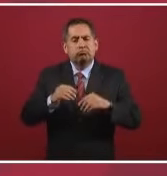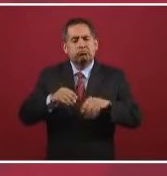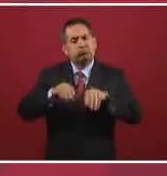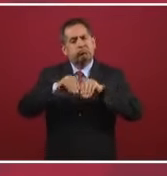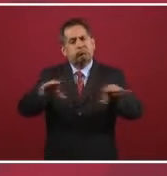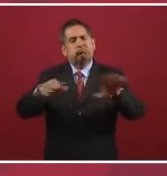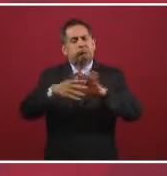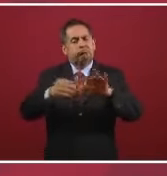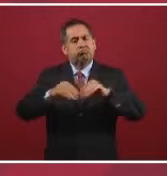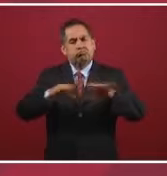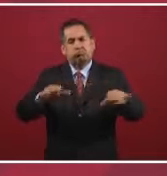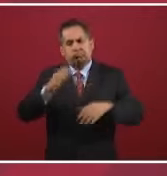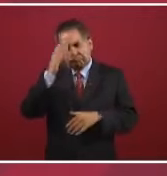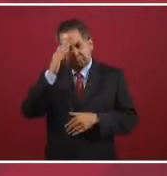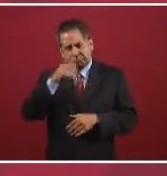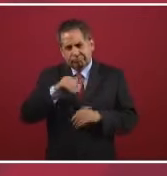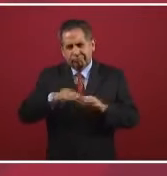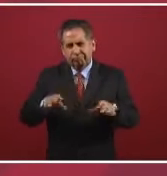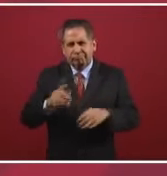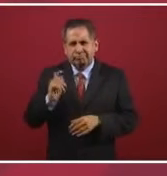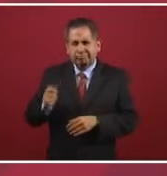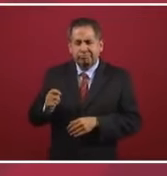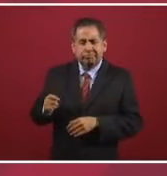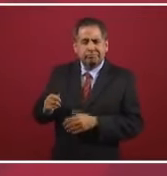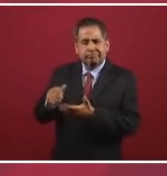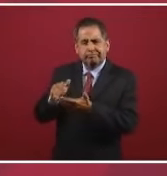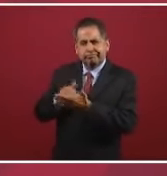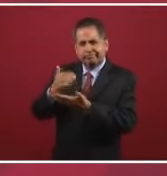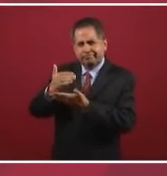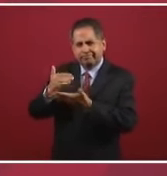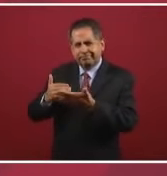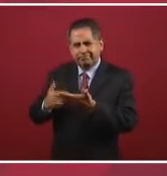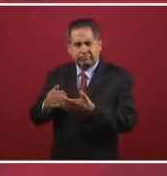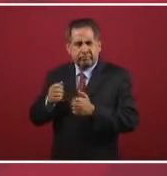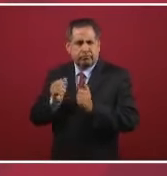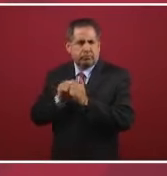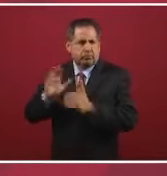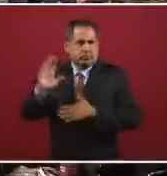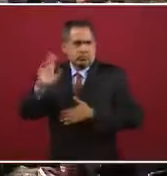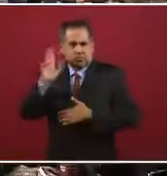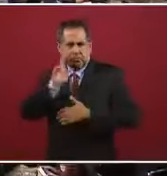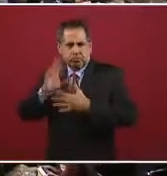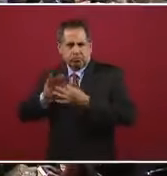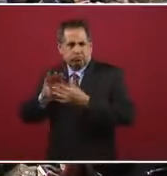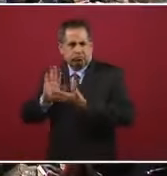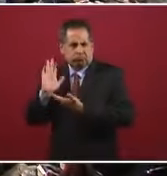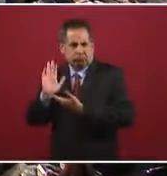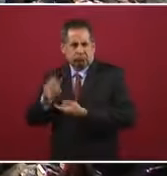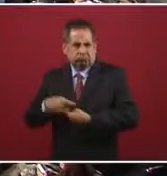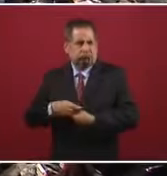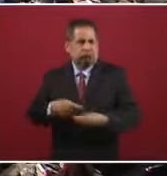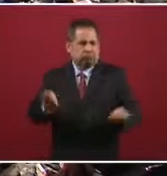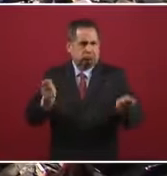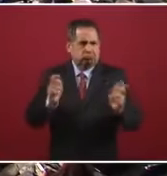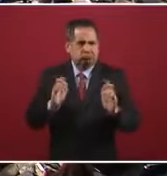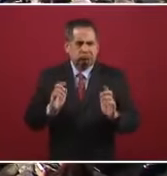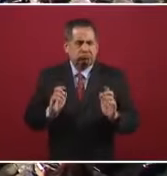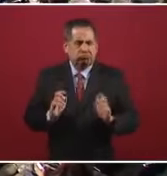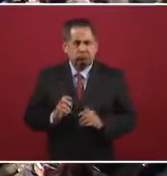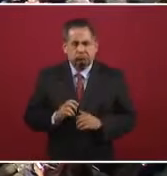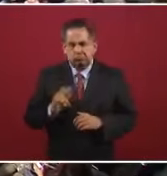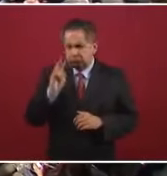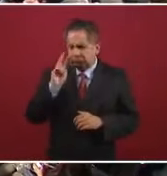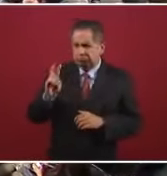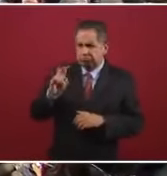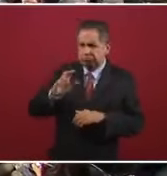conocer lo de estos documentos, hice ese compromiso con ustedes y van a haber